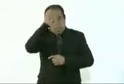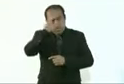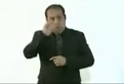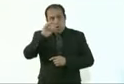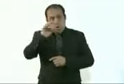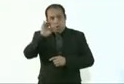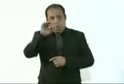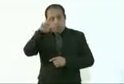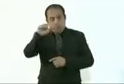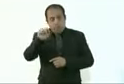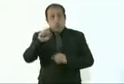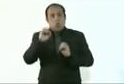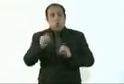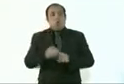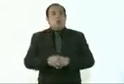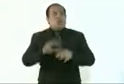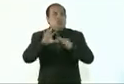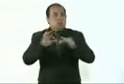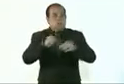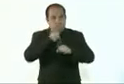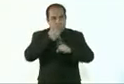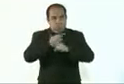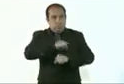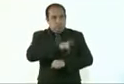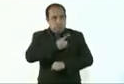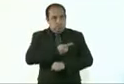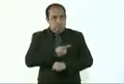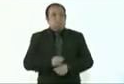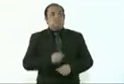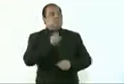de la orientación de Secretaría de Salud. Ok, gracias.